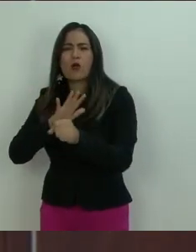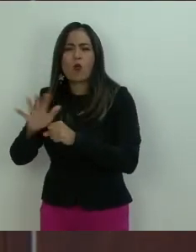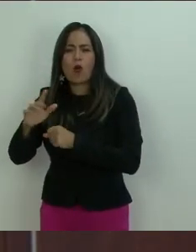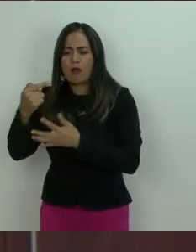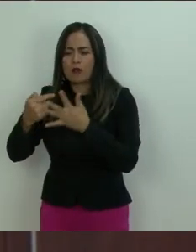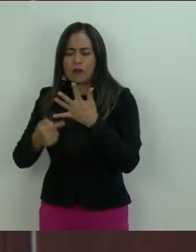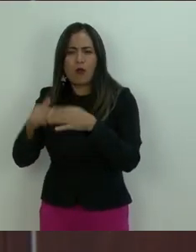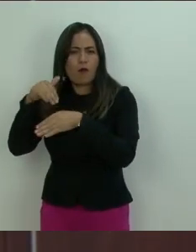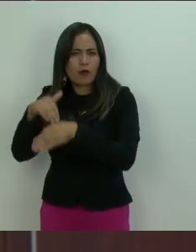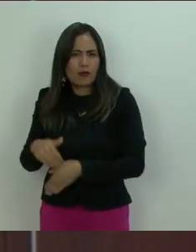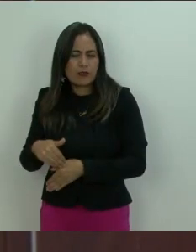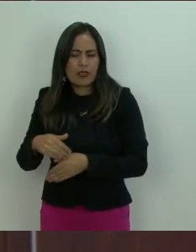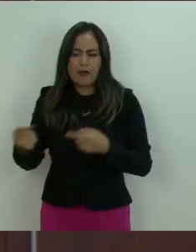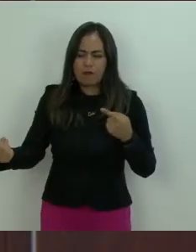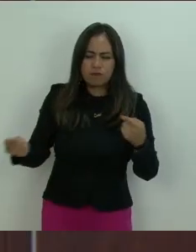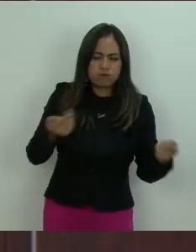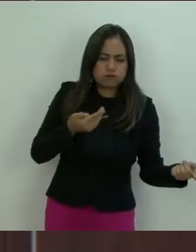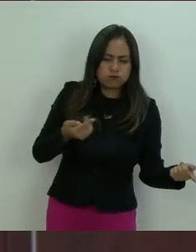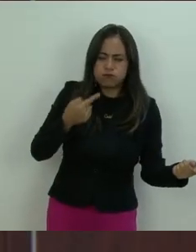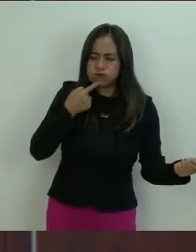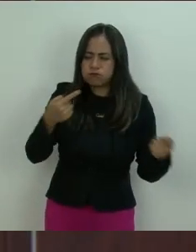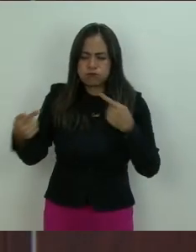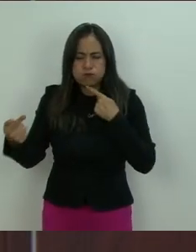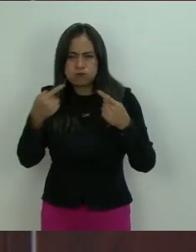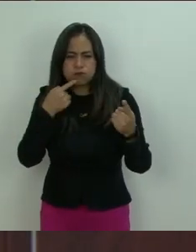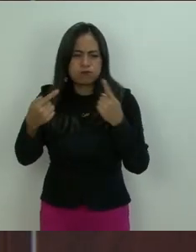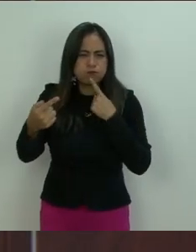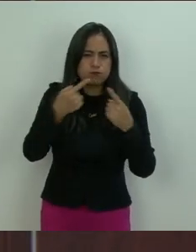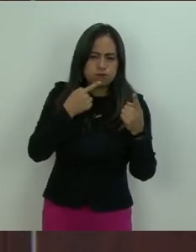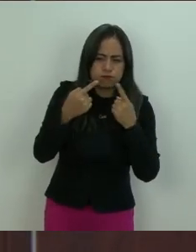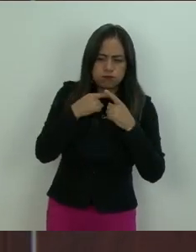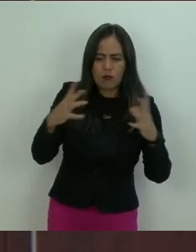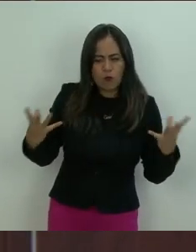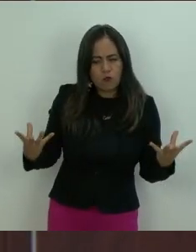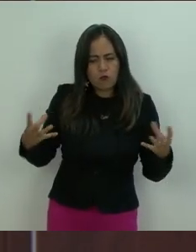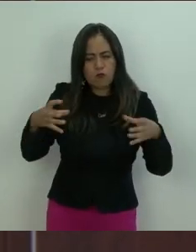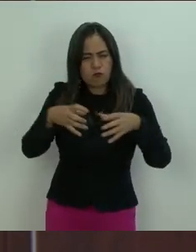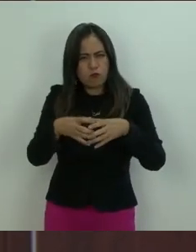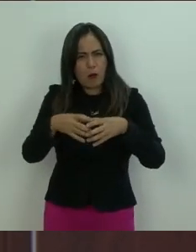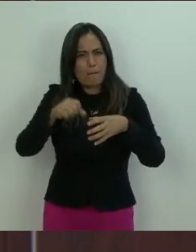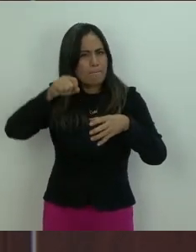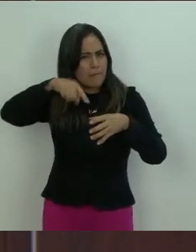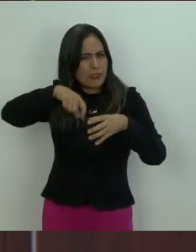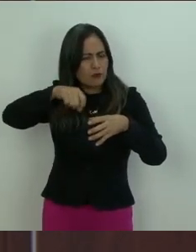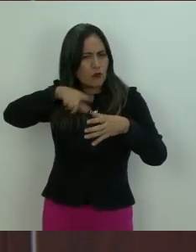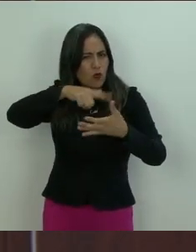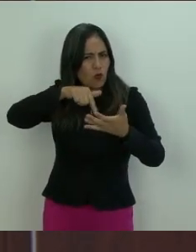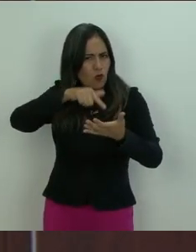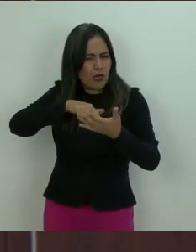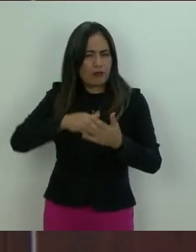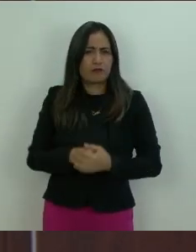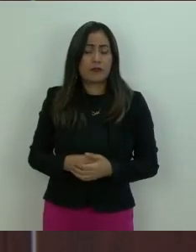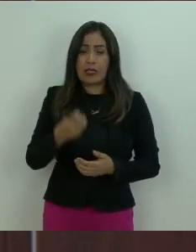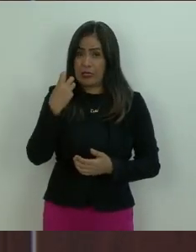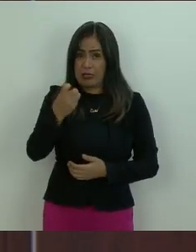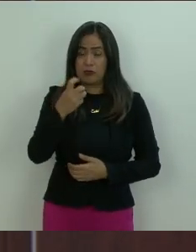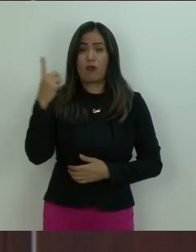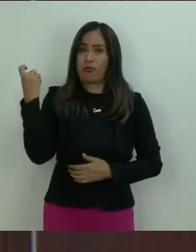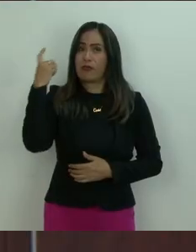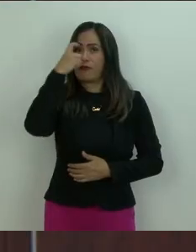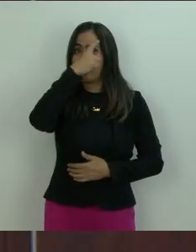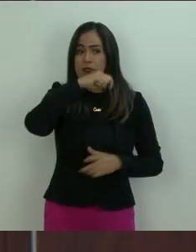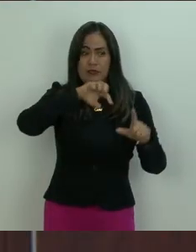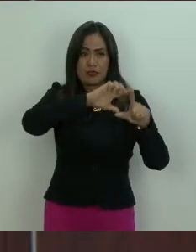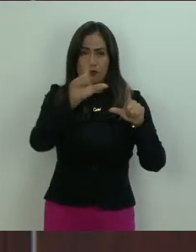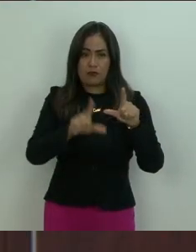hablando para que así lo tuyo y lo mío tengan cabida en un mismo espacio. Eso es muy difícil que se dé a nivel nacional porque